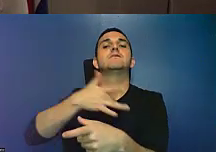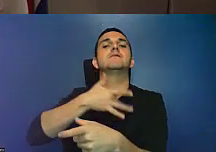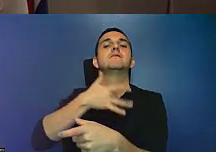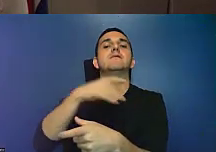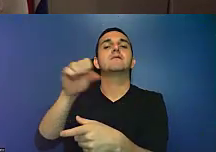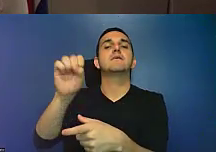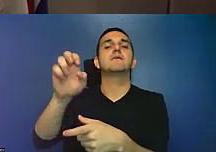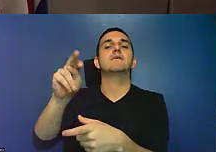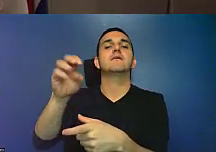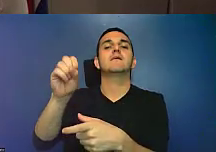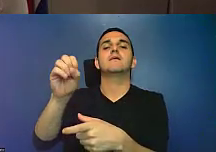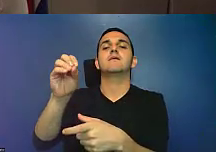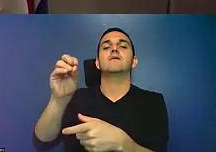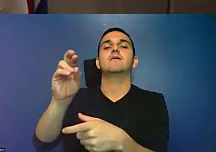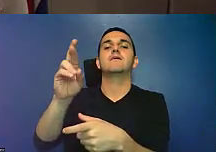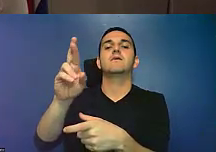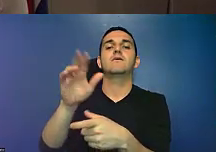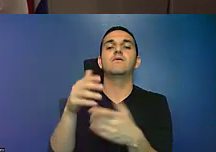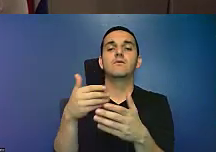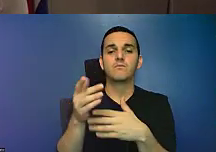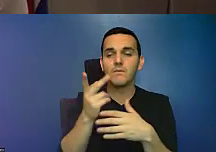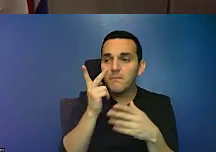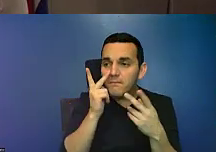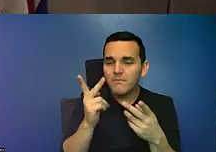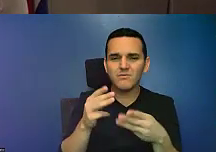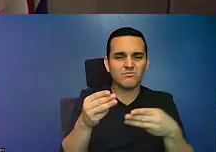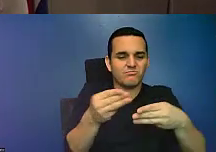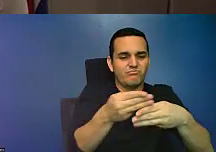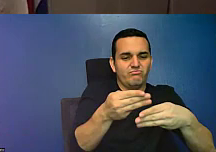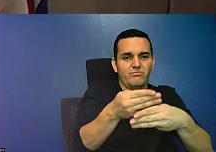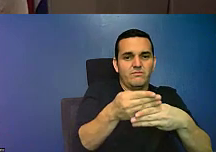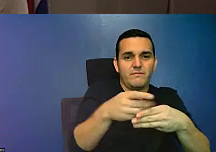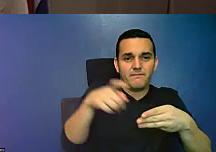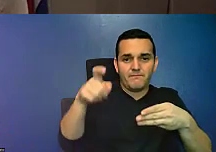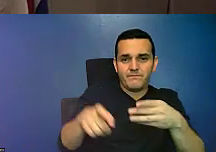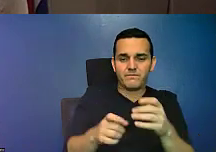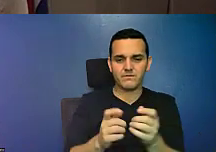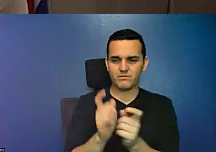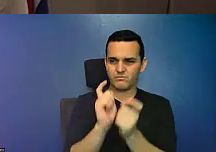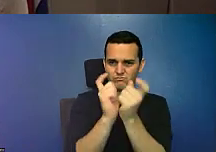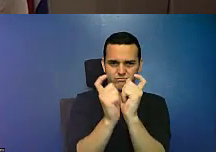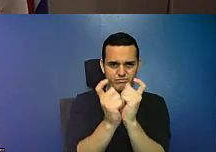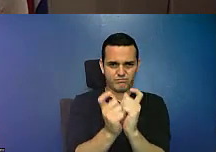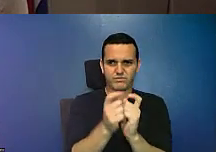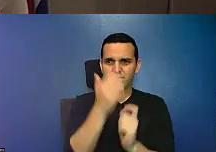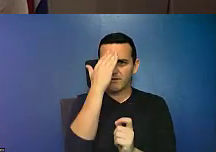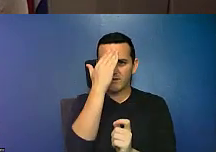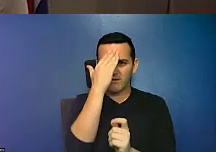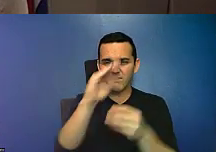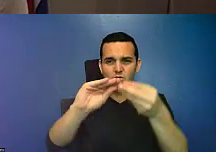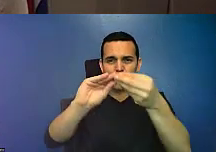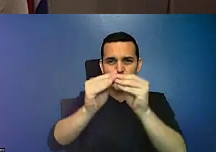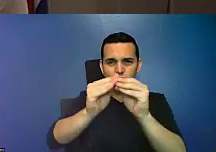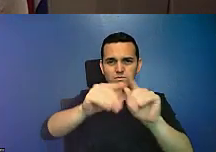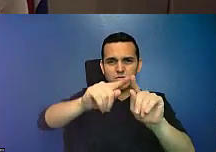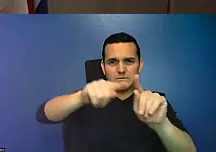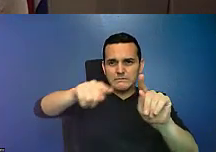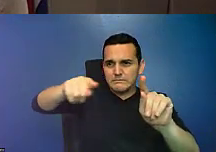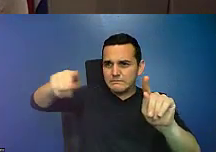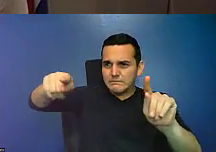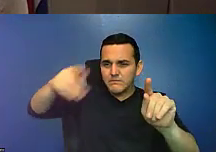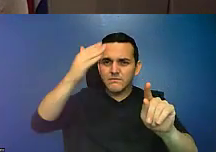matemático, aquí tenemos que realizar la programación, obtener los datos, adquisición de